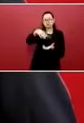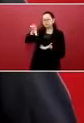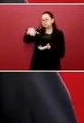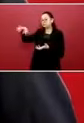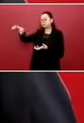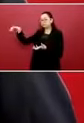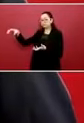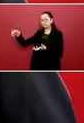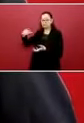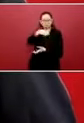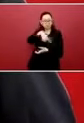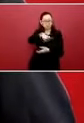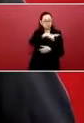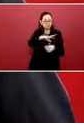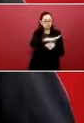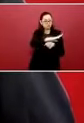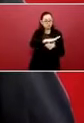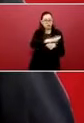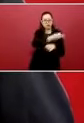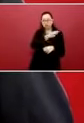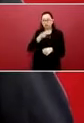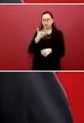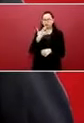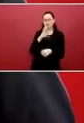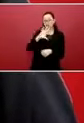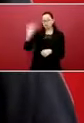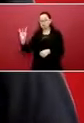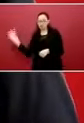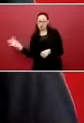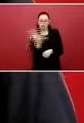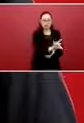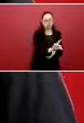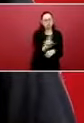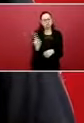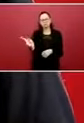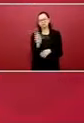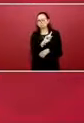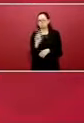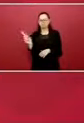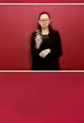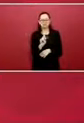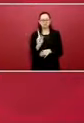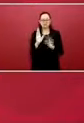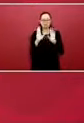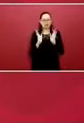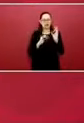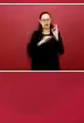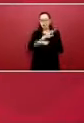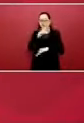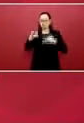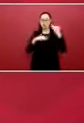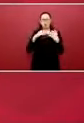gente a través de intermediarios. Todo va a ser directo